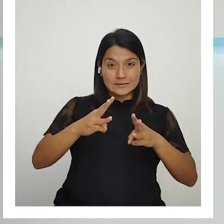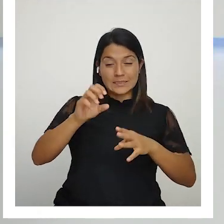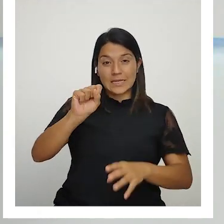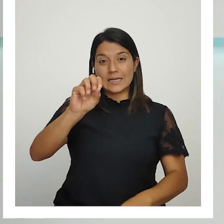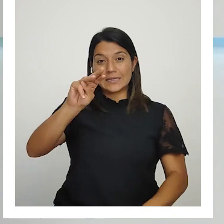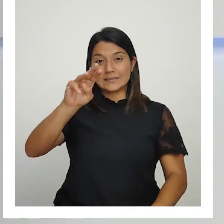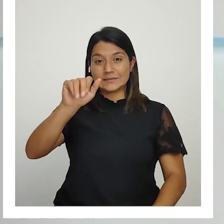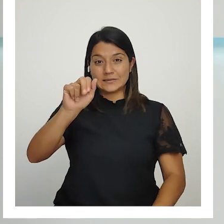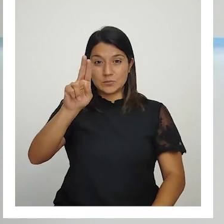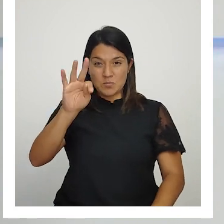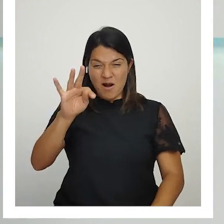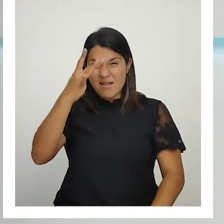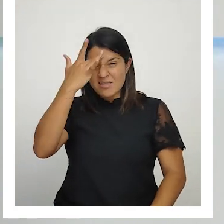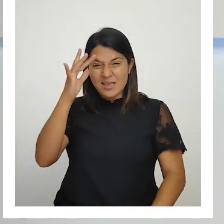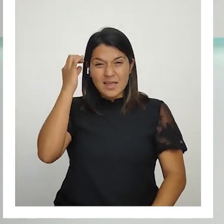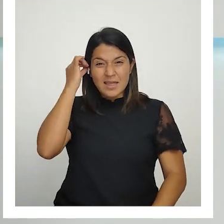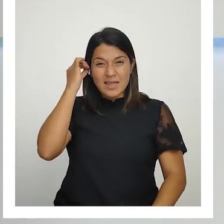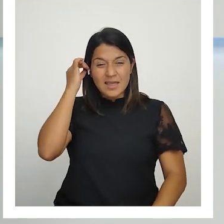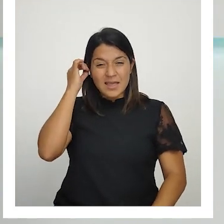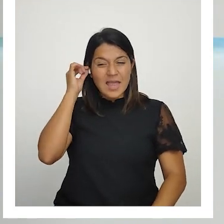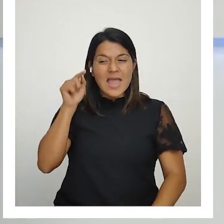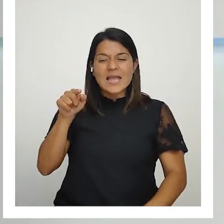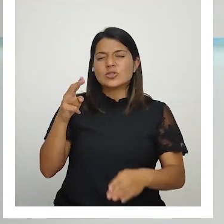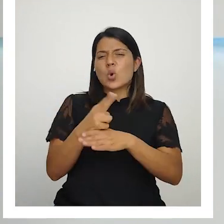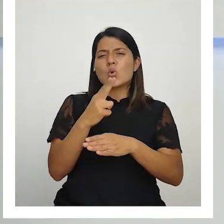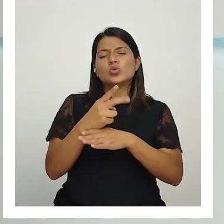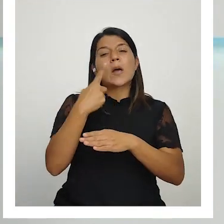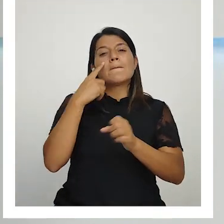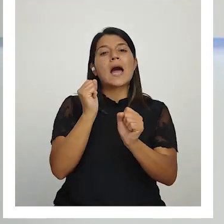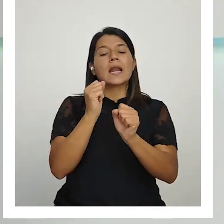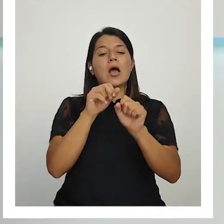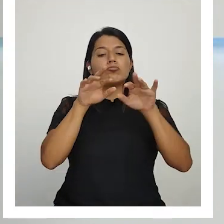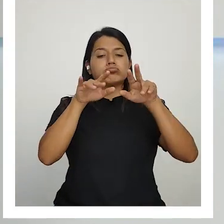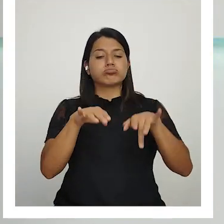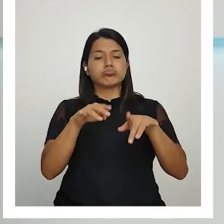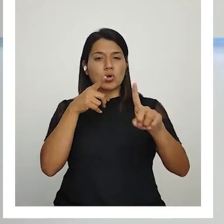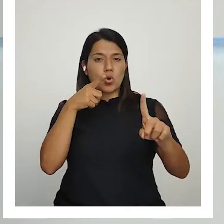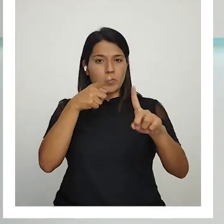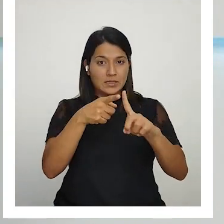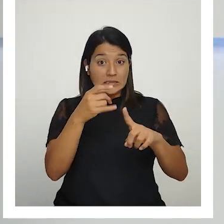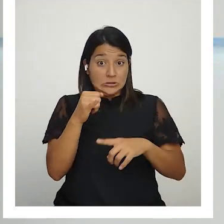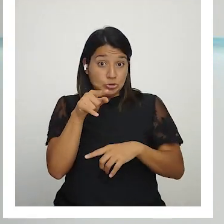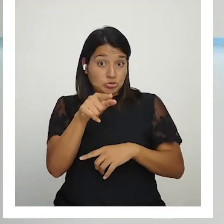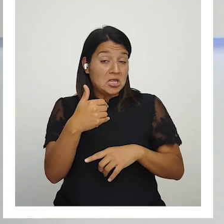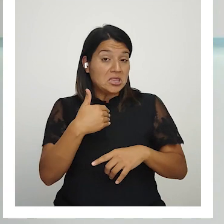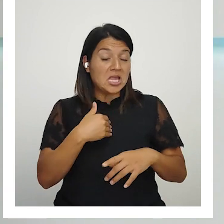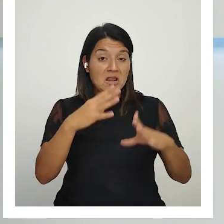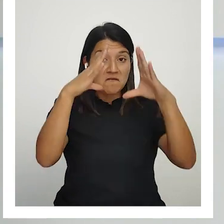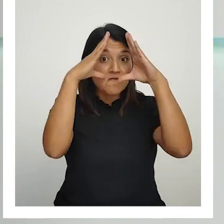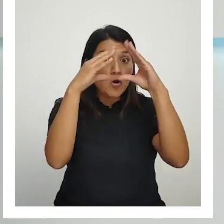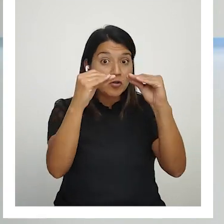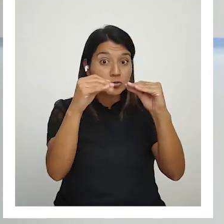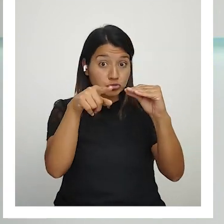SMART, que se utiliza mucho para redactar objetivos, y si tienen, por ejemplo, datos que puedan aportar y